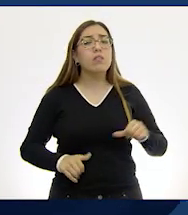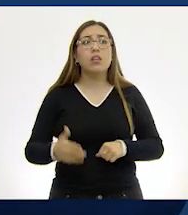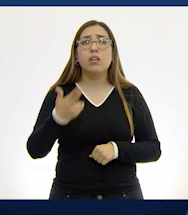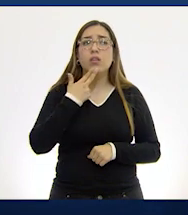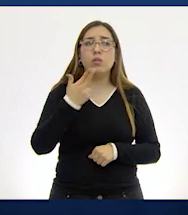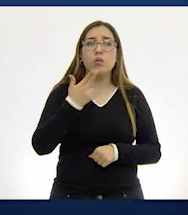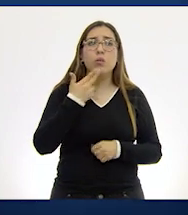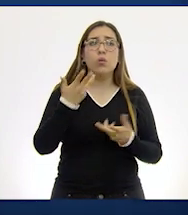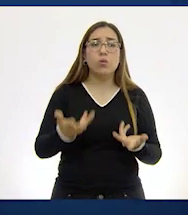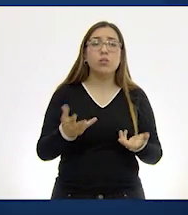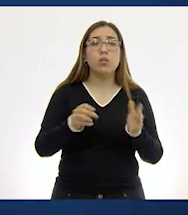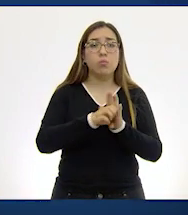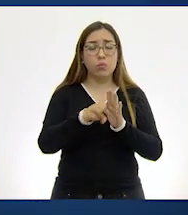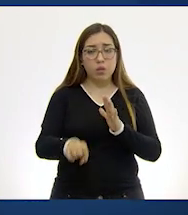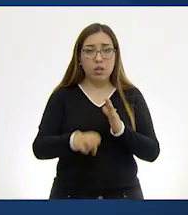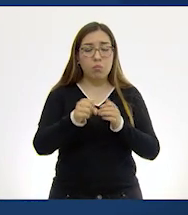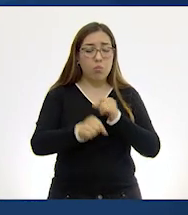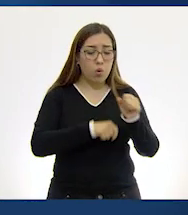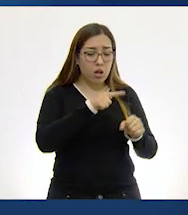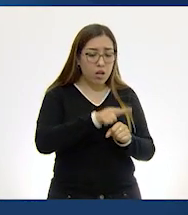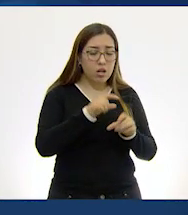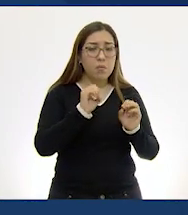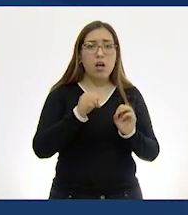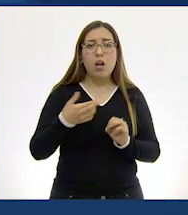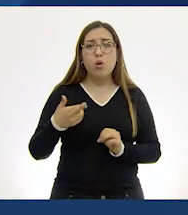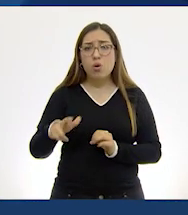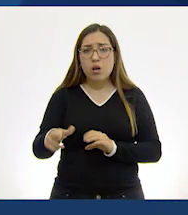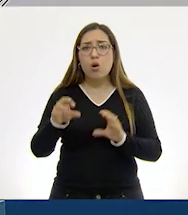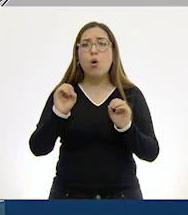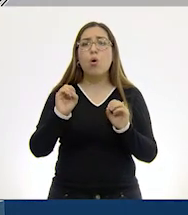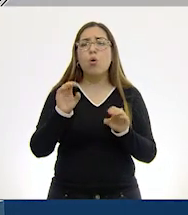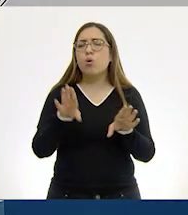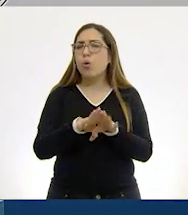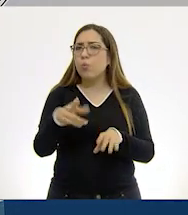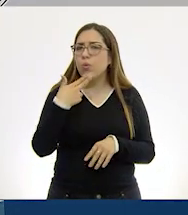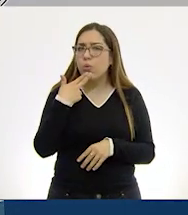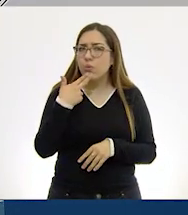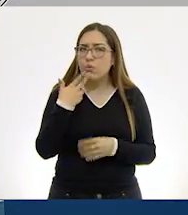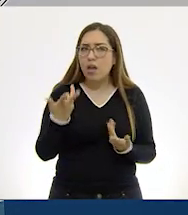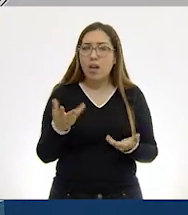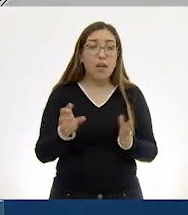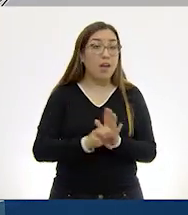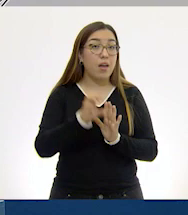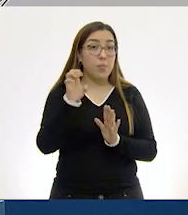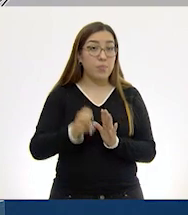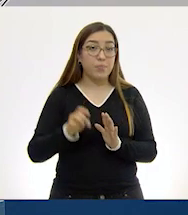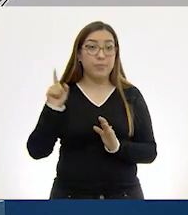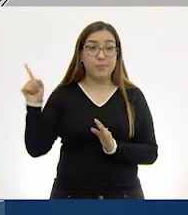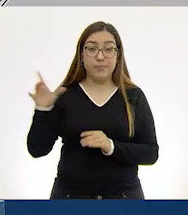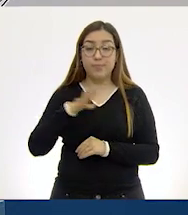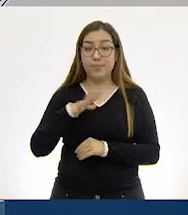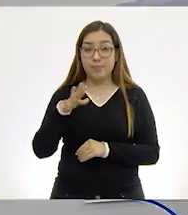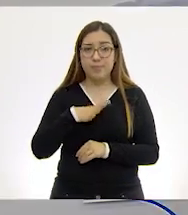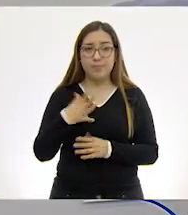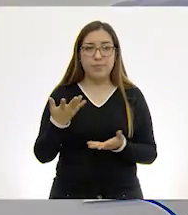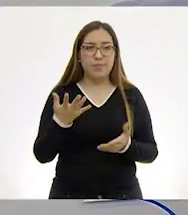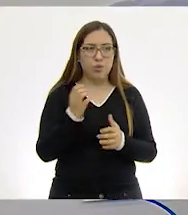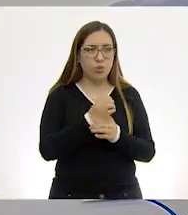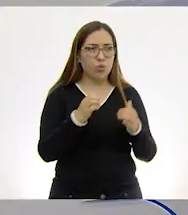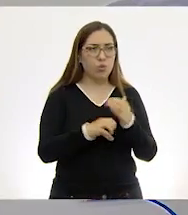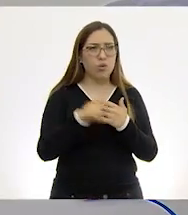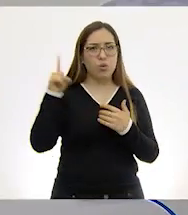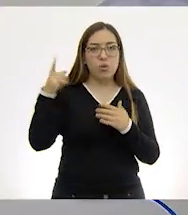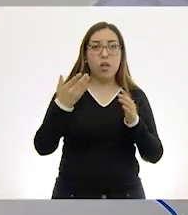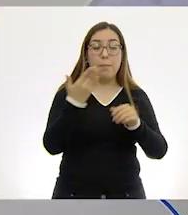sé, como seres vivos, el agua del río y cómo se utilizaron. No sé, por ejemplo, pues aquí vemos estructuras de madera, ¿no? De